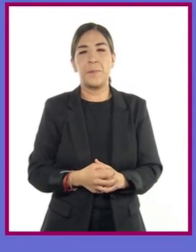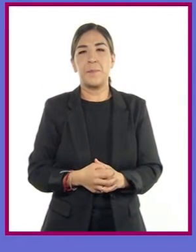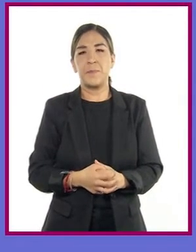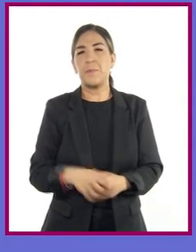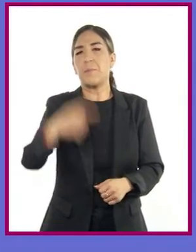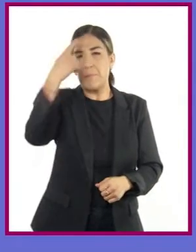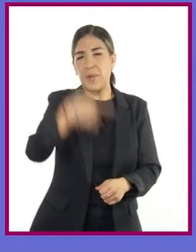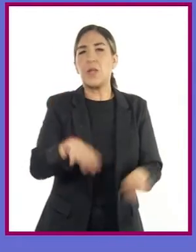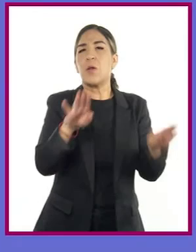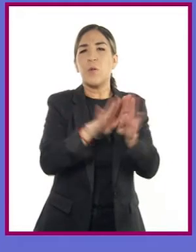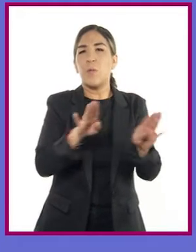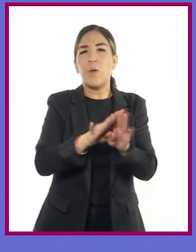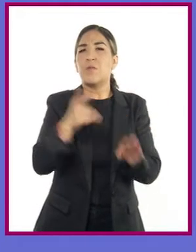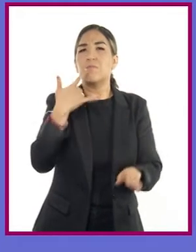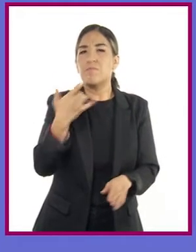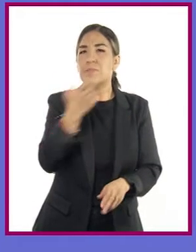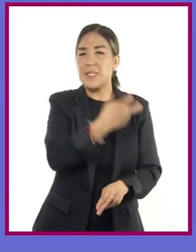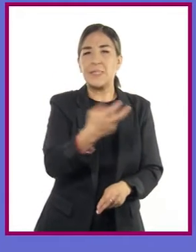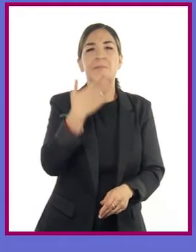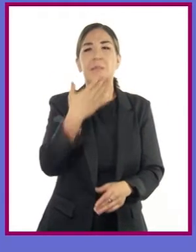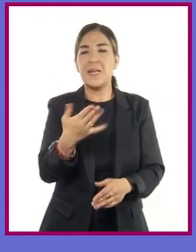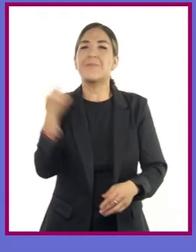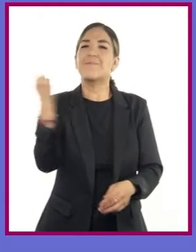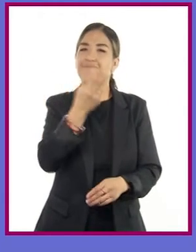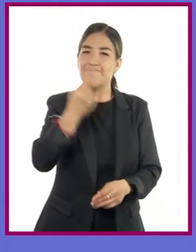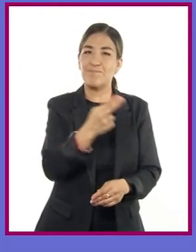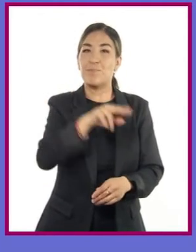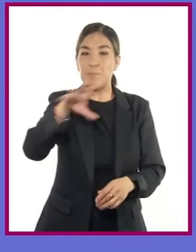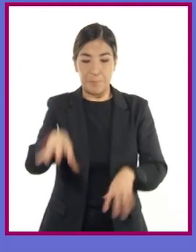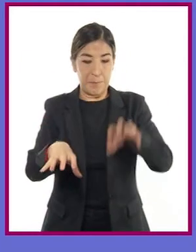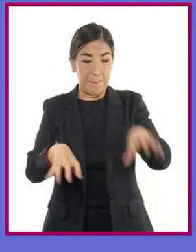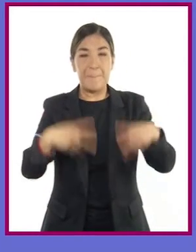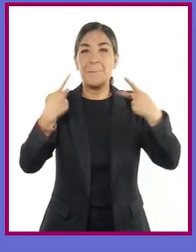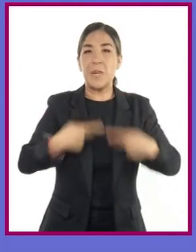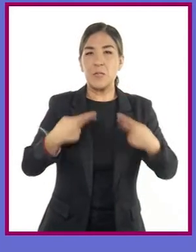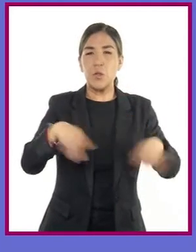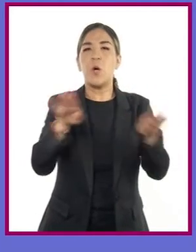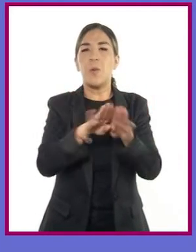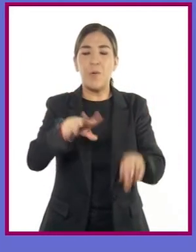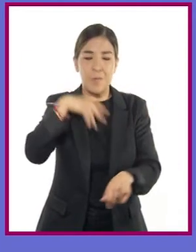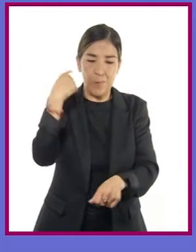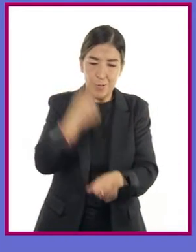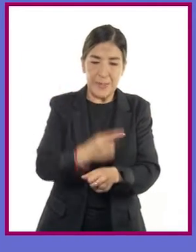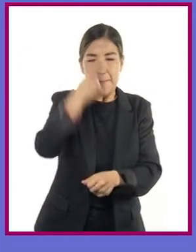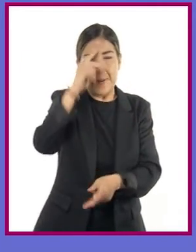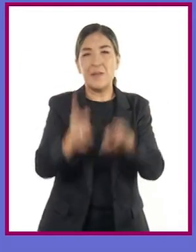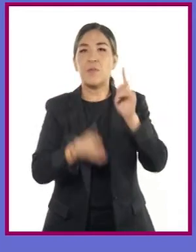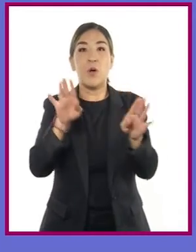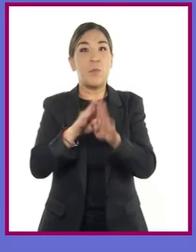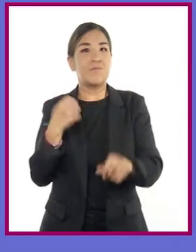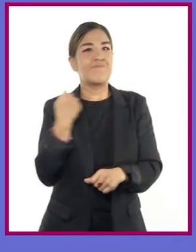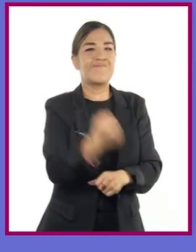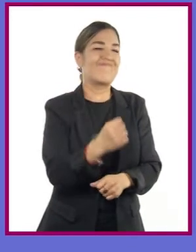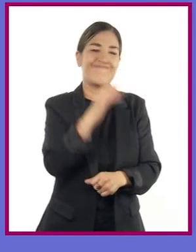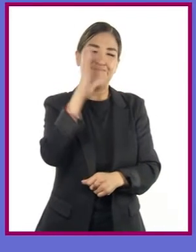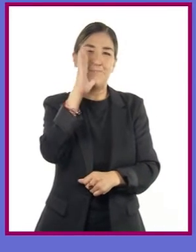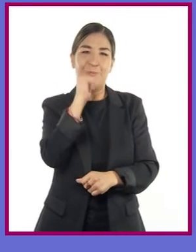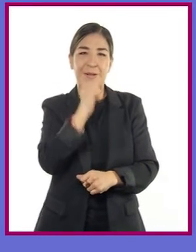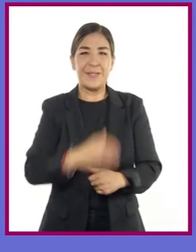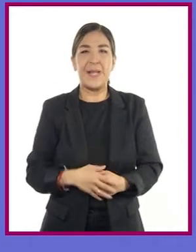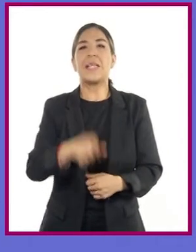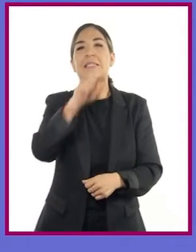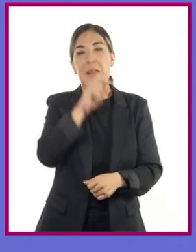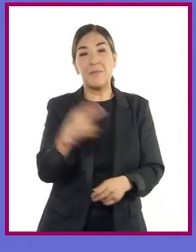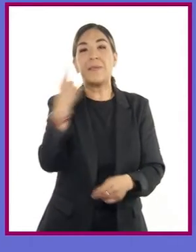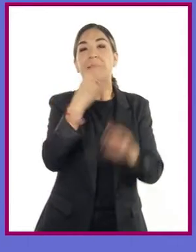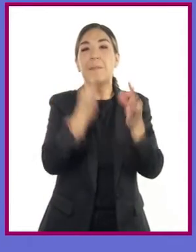Para lograr culminar este proceso, se requiere la voluntad de las partes involucradas, ya que no puede imponerse. Además, es importante